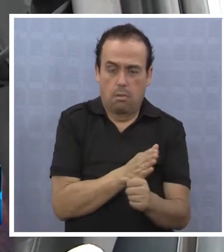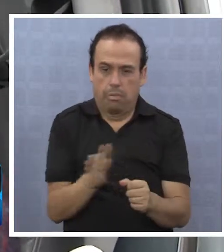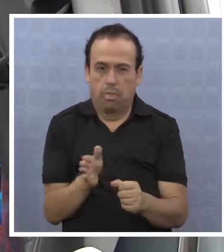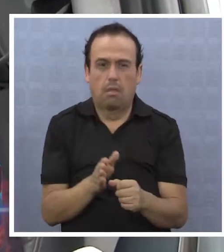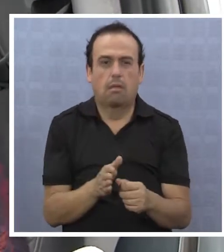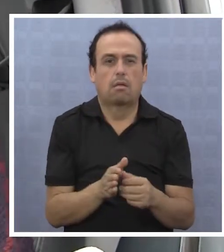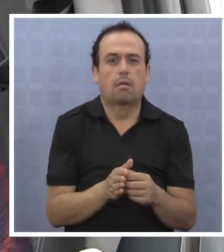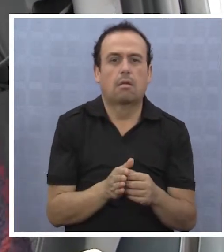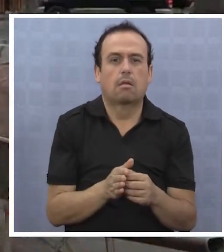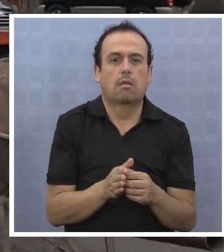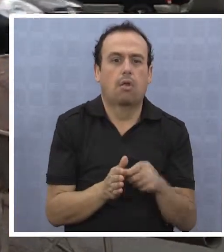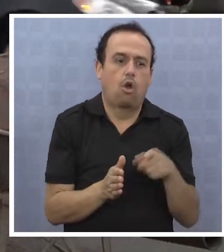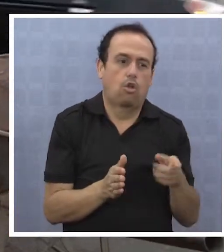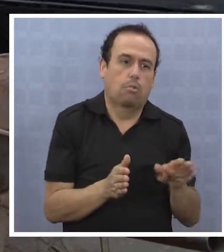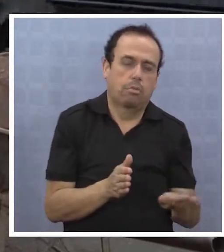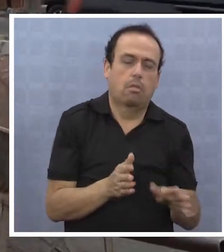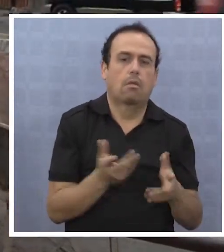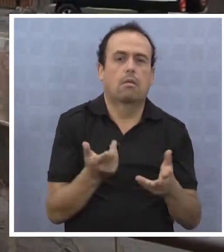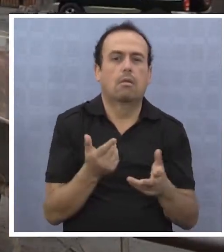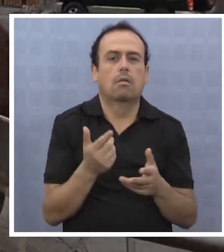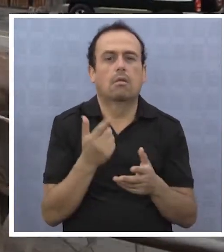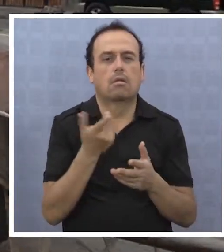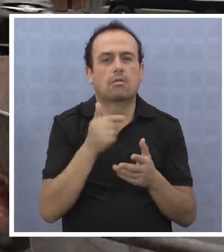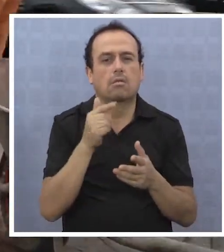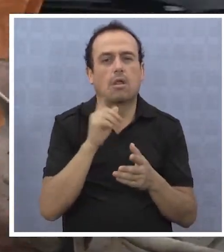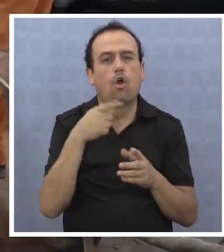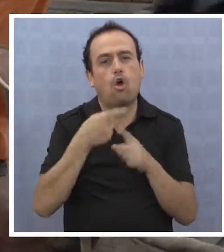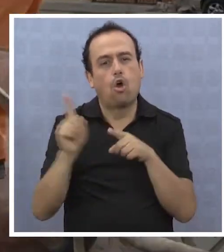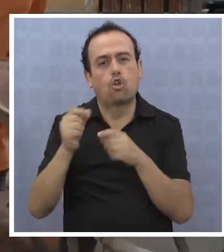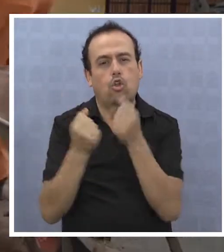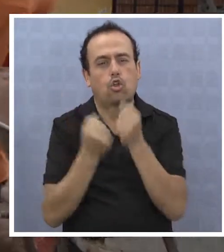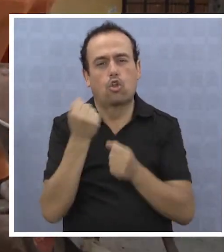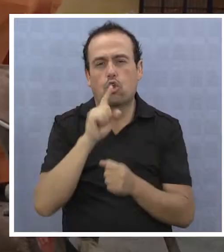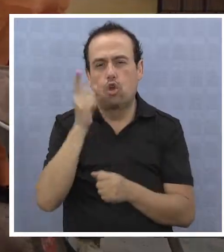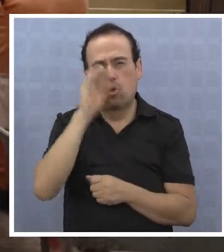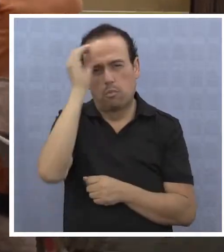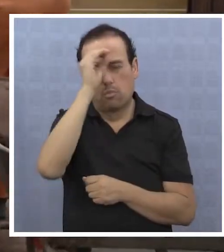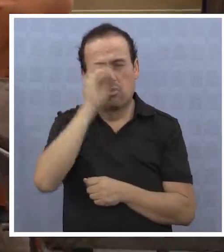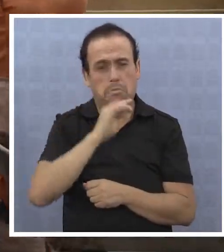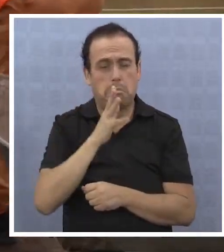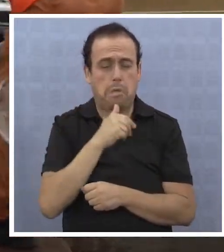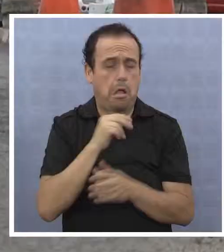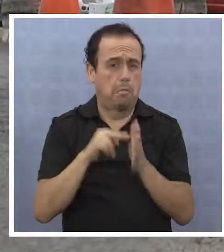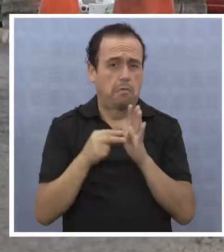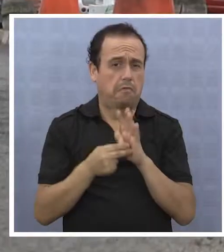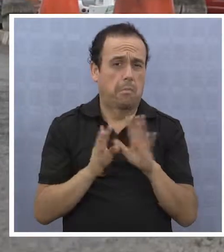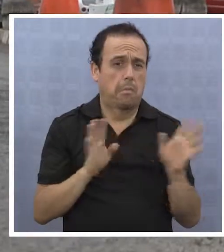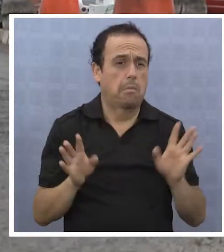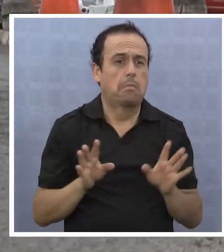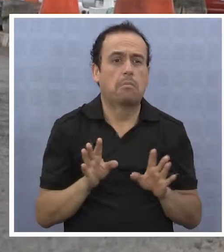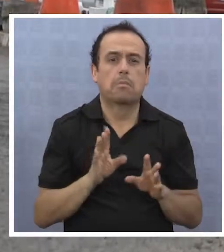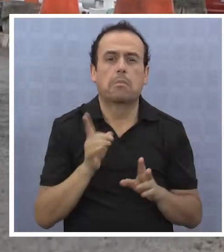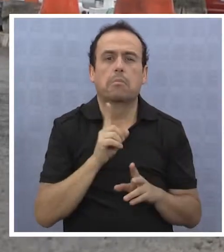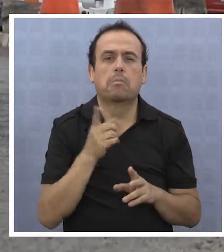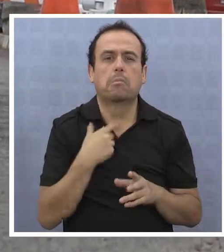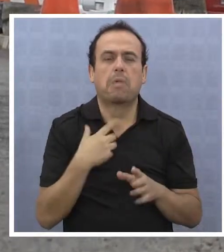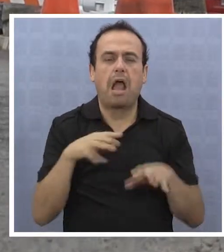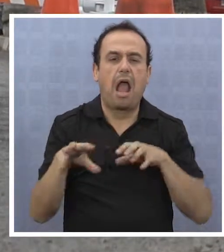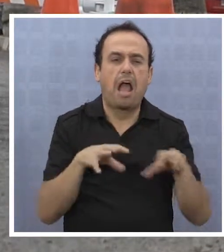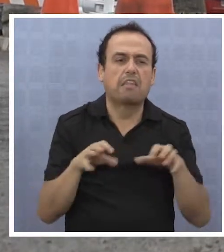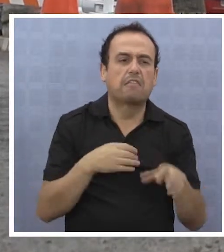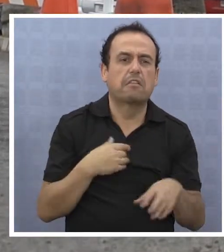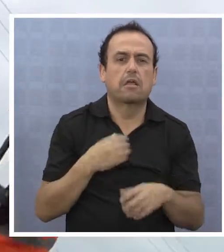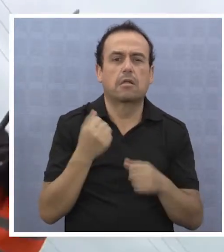evitar un cono, pisa el otro. Sin embargo, otros conductores no consideran que existan dificultades o por lo menos no influyen en su